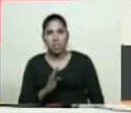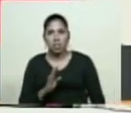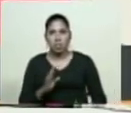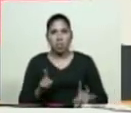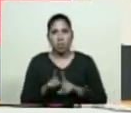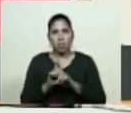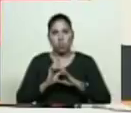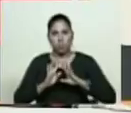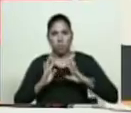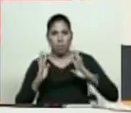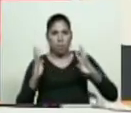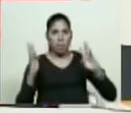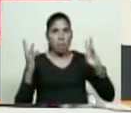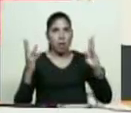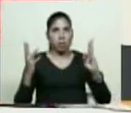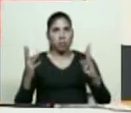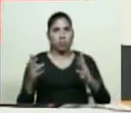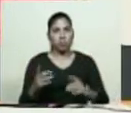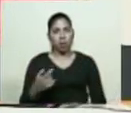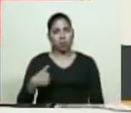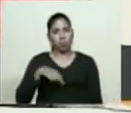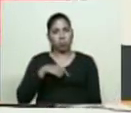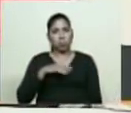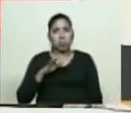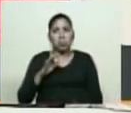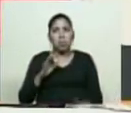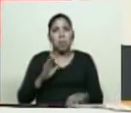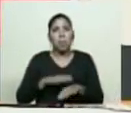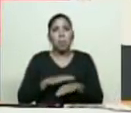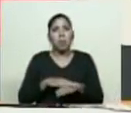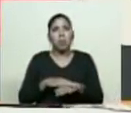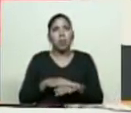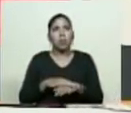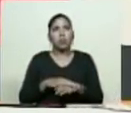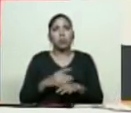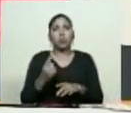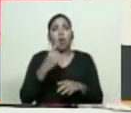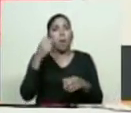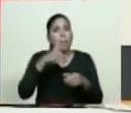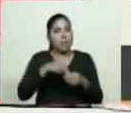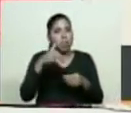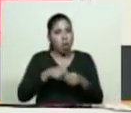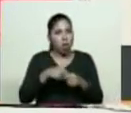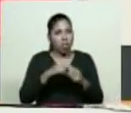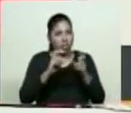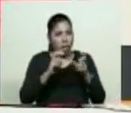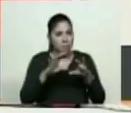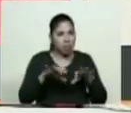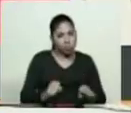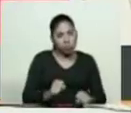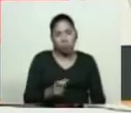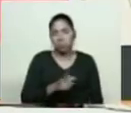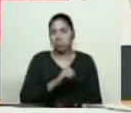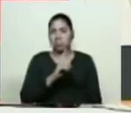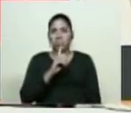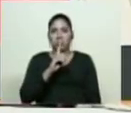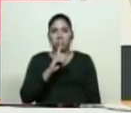Mucha dignidad, no solo es por el petróleo. No solo es por el petróleo. Y así como lo dijo, y yo estoy seguro,